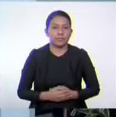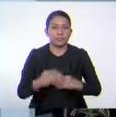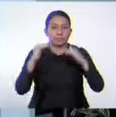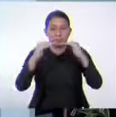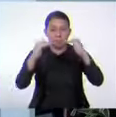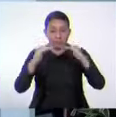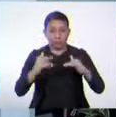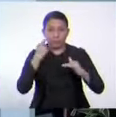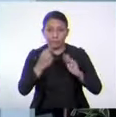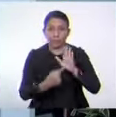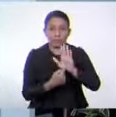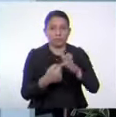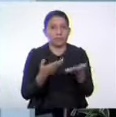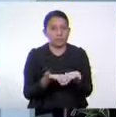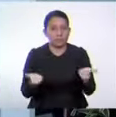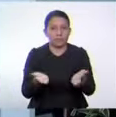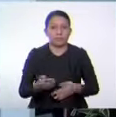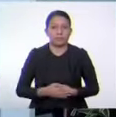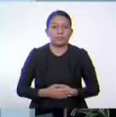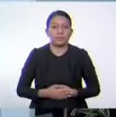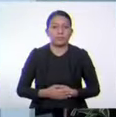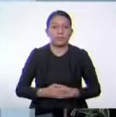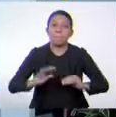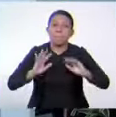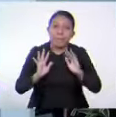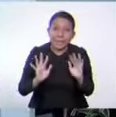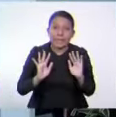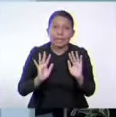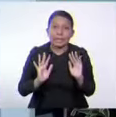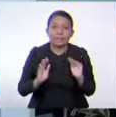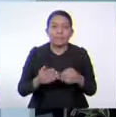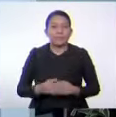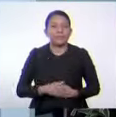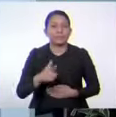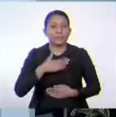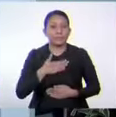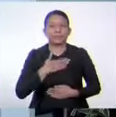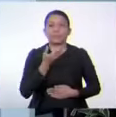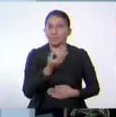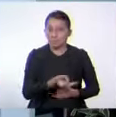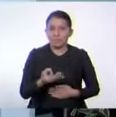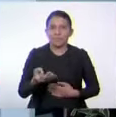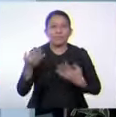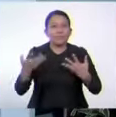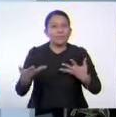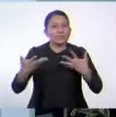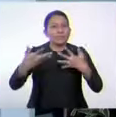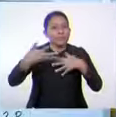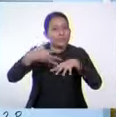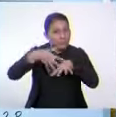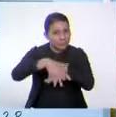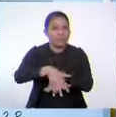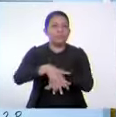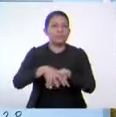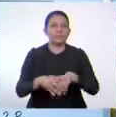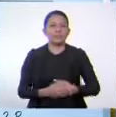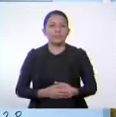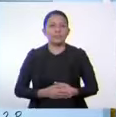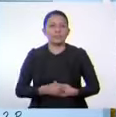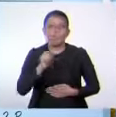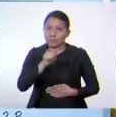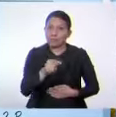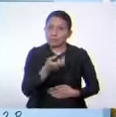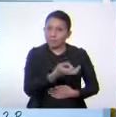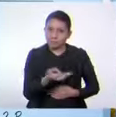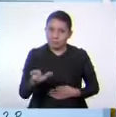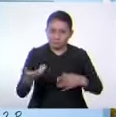esta manera. Pero luego se da el fenómeno de que se mezclan estos orbitales. A este fenómeno